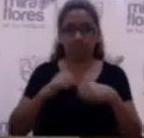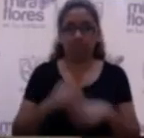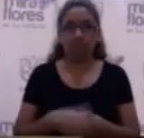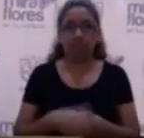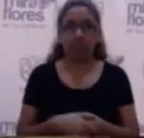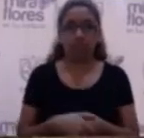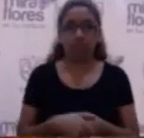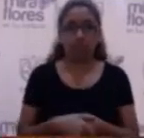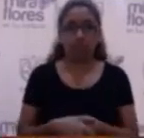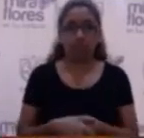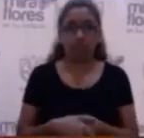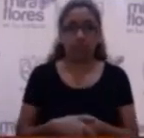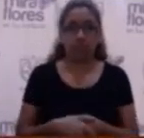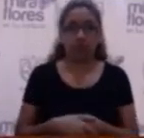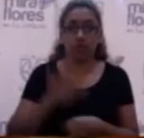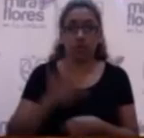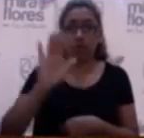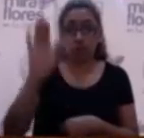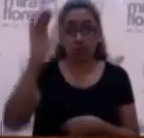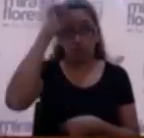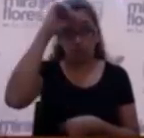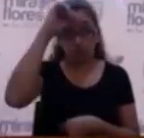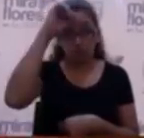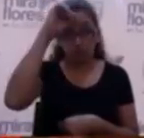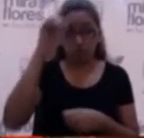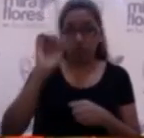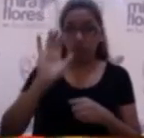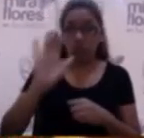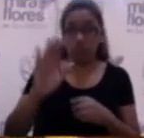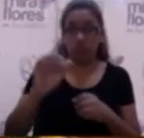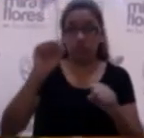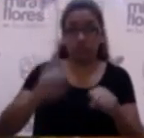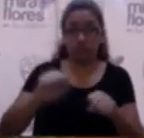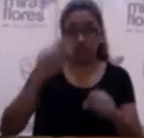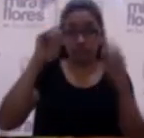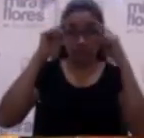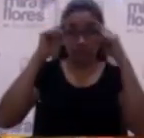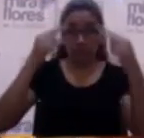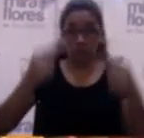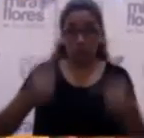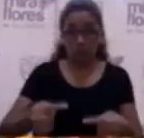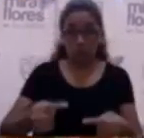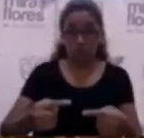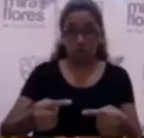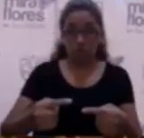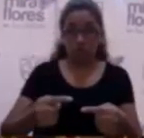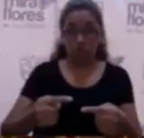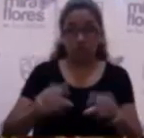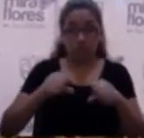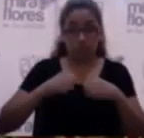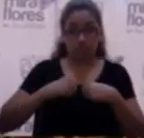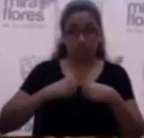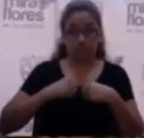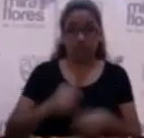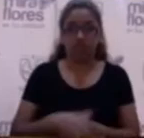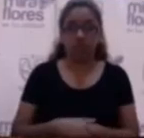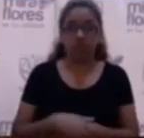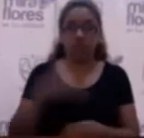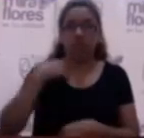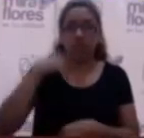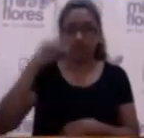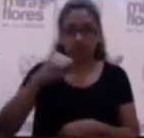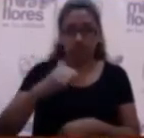el correcto. Por eso mi voto va a ser de abstención, señora alcalde. Gracias. Con la precisión de que usted está de acuerdo